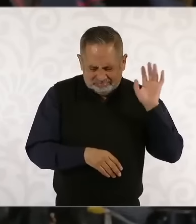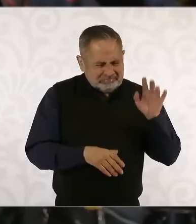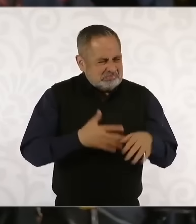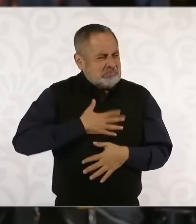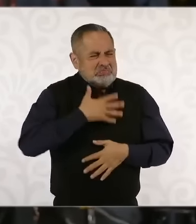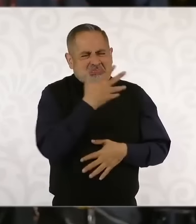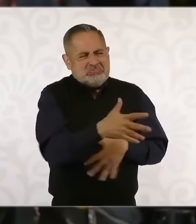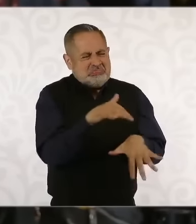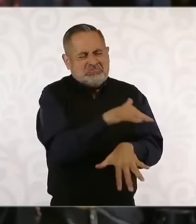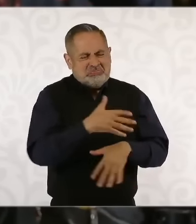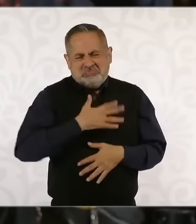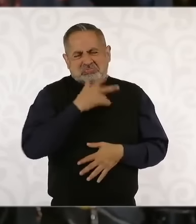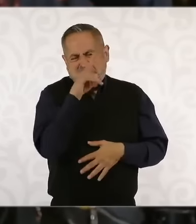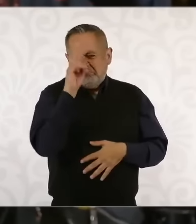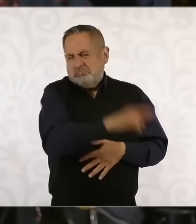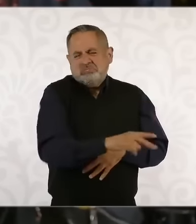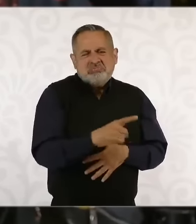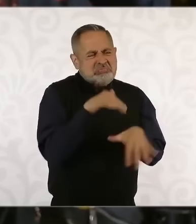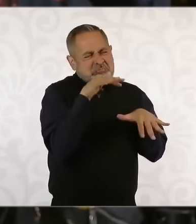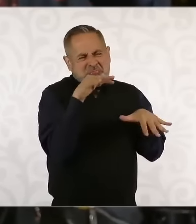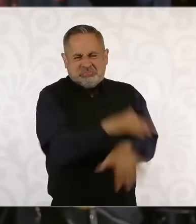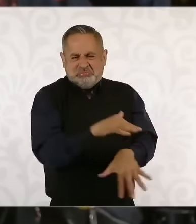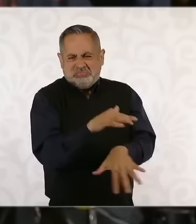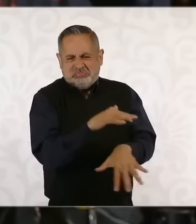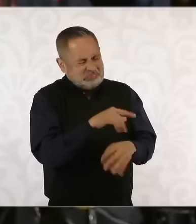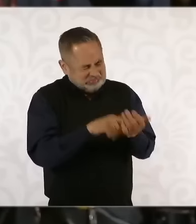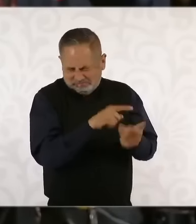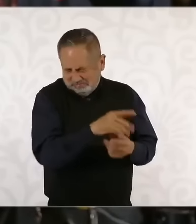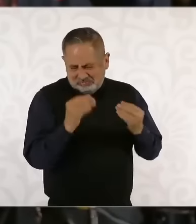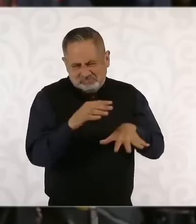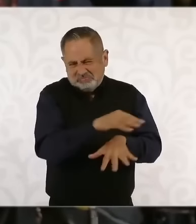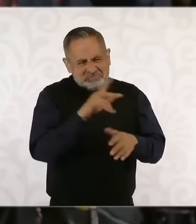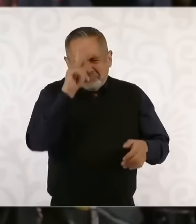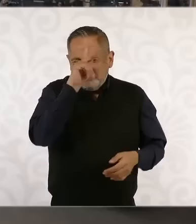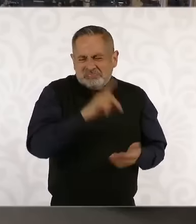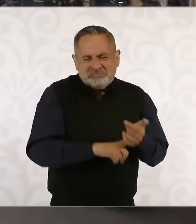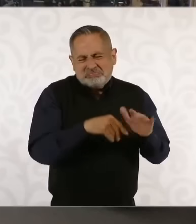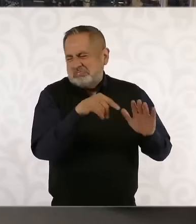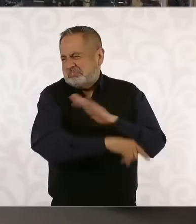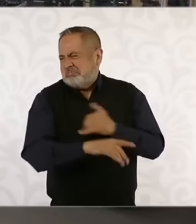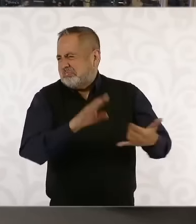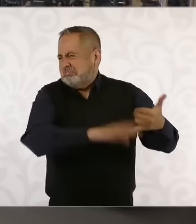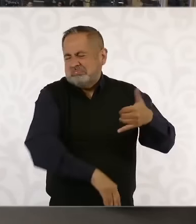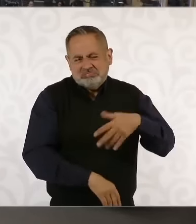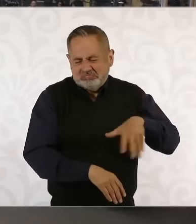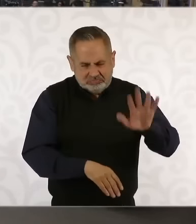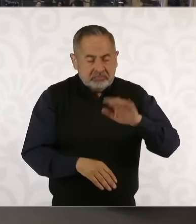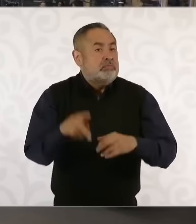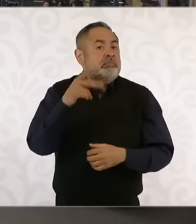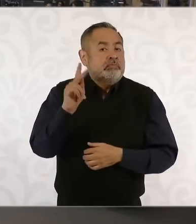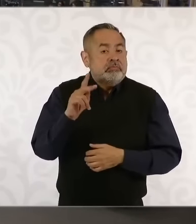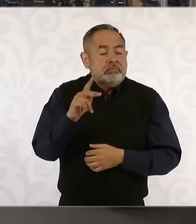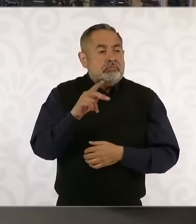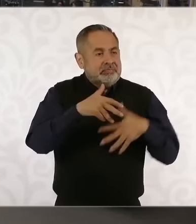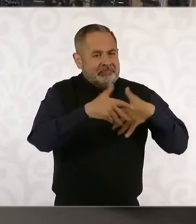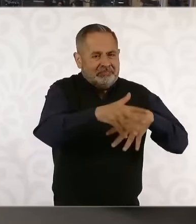asquerosa, perdón por la palabra, pero de verdad es tremendo. Pero ya cuando se llegó allá, de